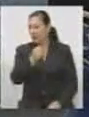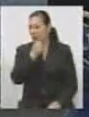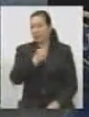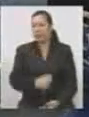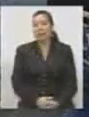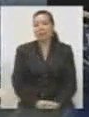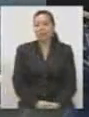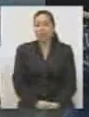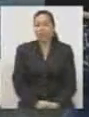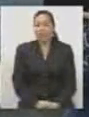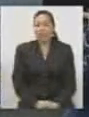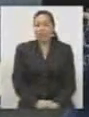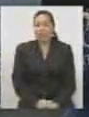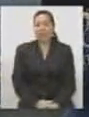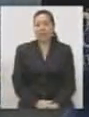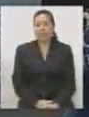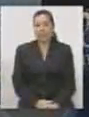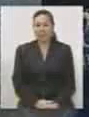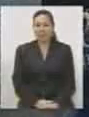Buenas tardes.